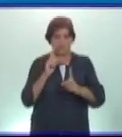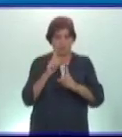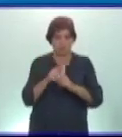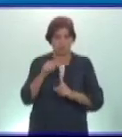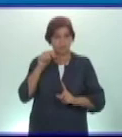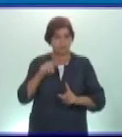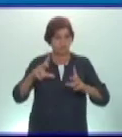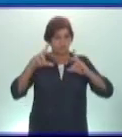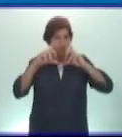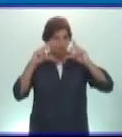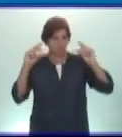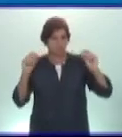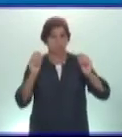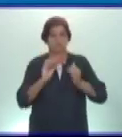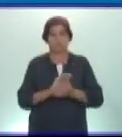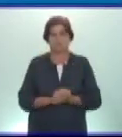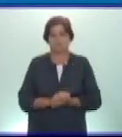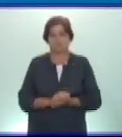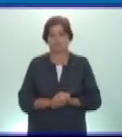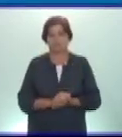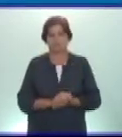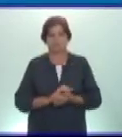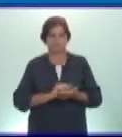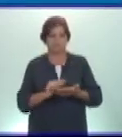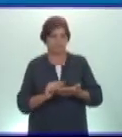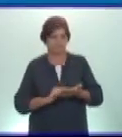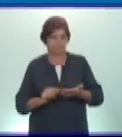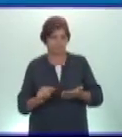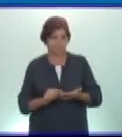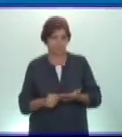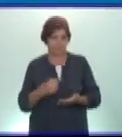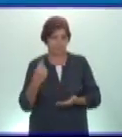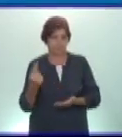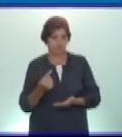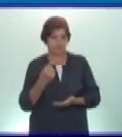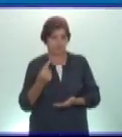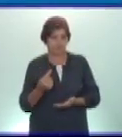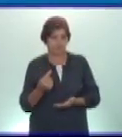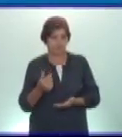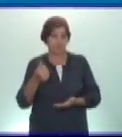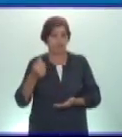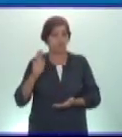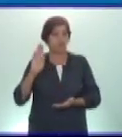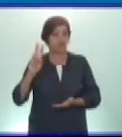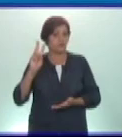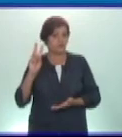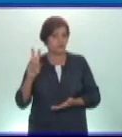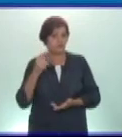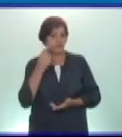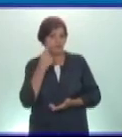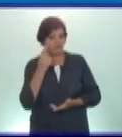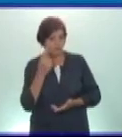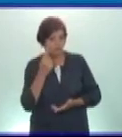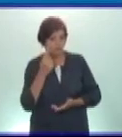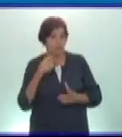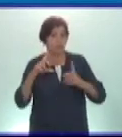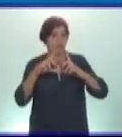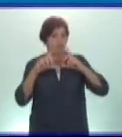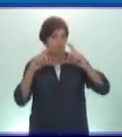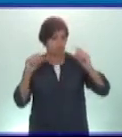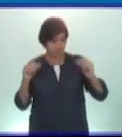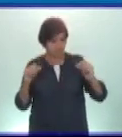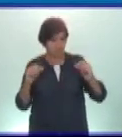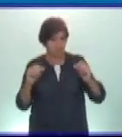nota. Fíjense que acá solamente van a copiar los adverbios que encuentren en el texto,